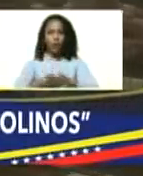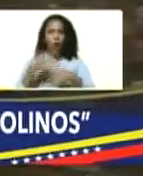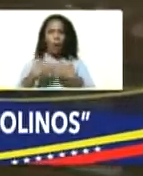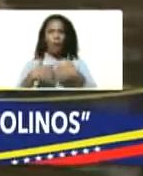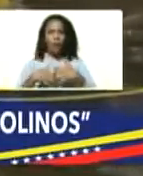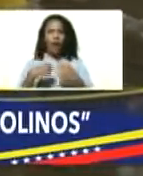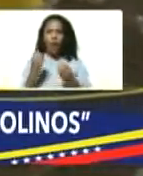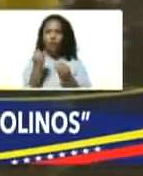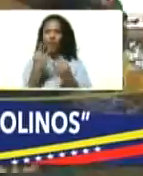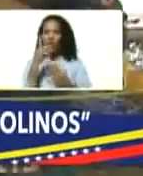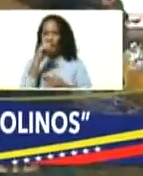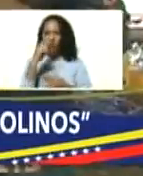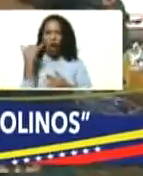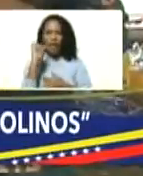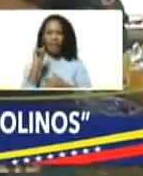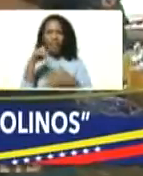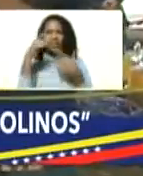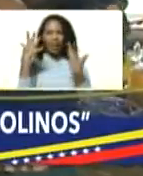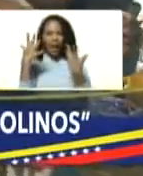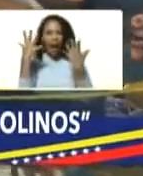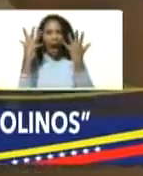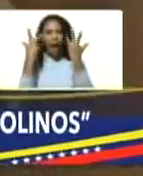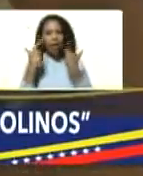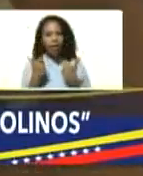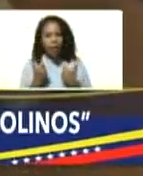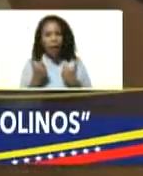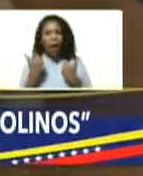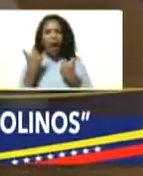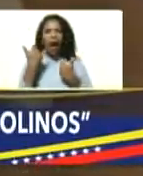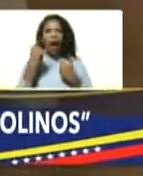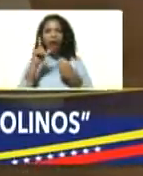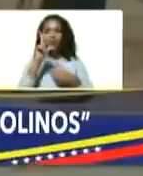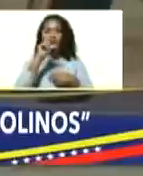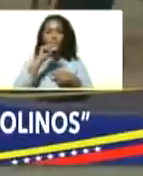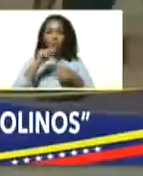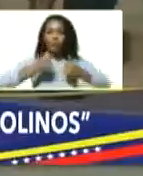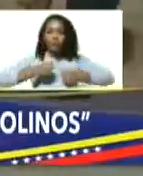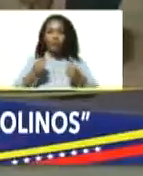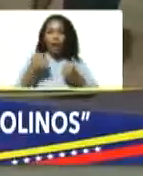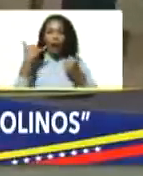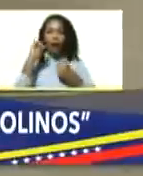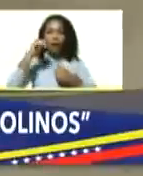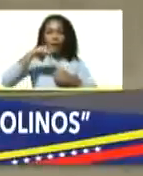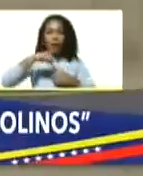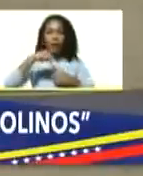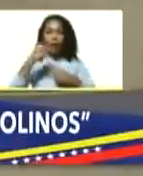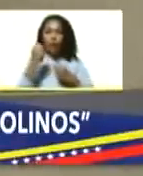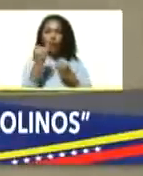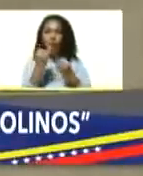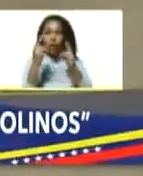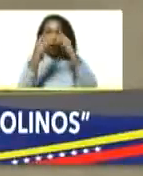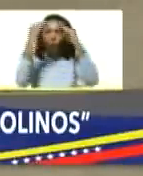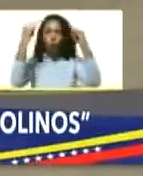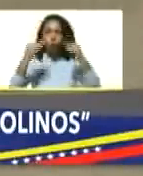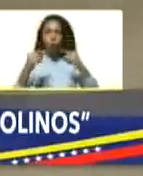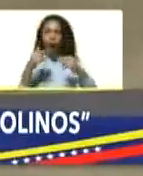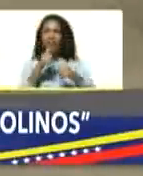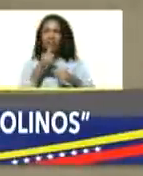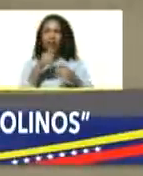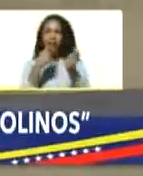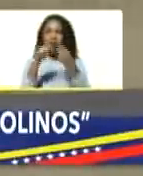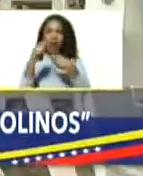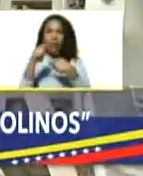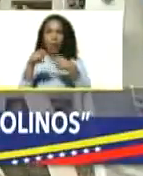cuántos años tienen qué razas de aves cuentan ustedes acá cuántos galpones a quién le vende a la producción